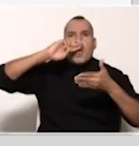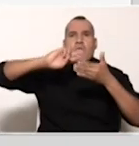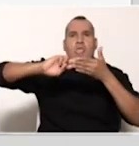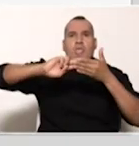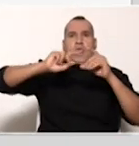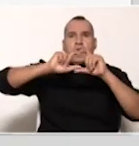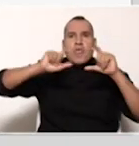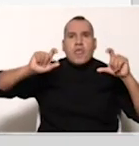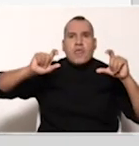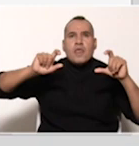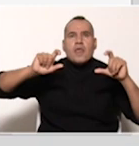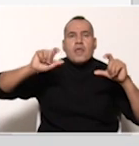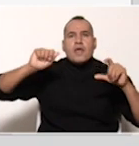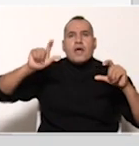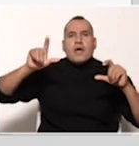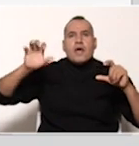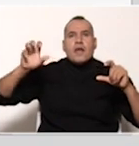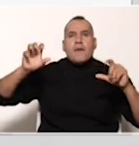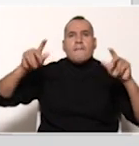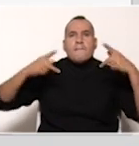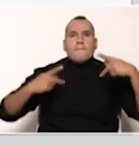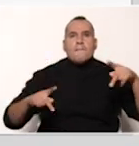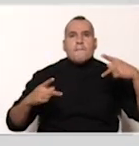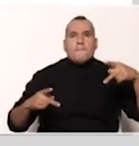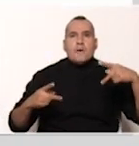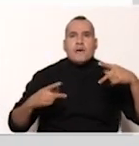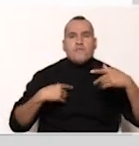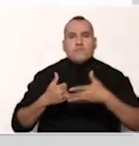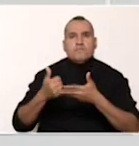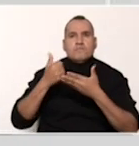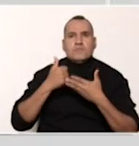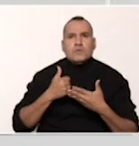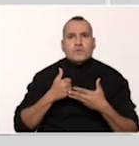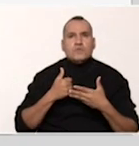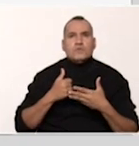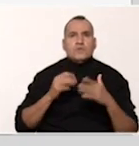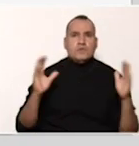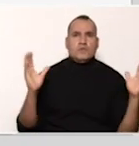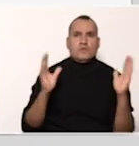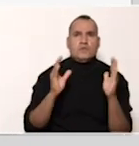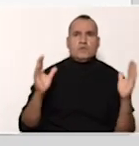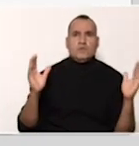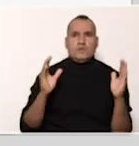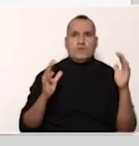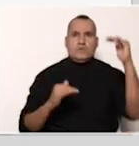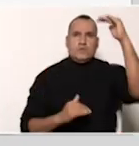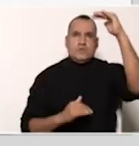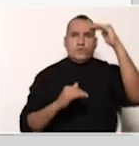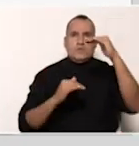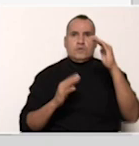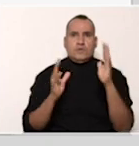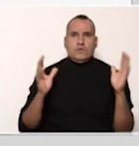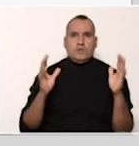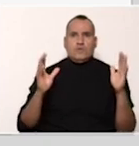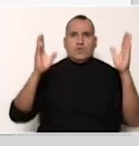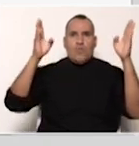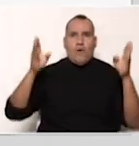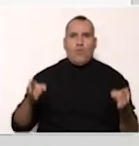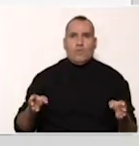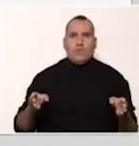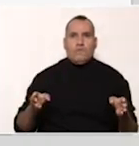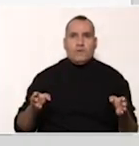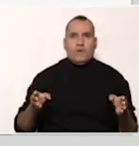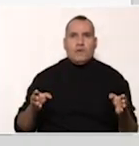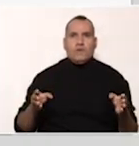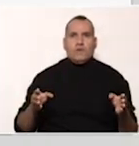el atributo align de la etiqueta párrafo me permite ajustar mi texto de manera justificada. Fíjense que